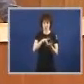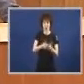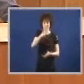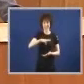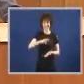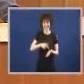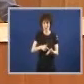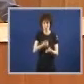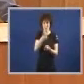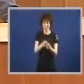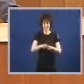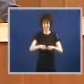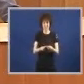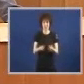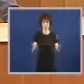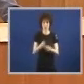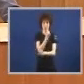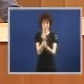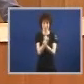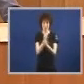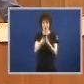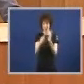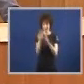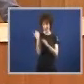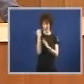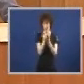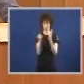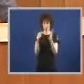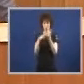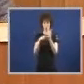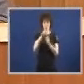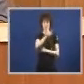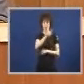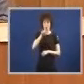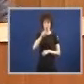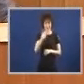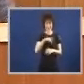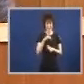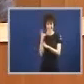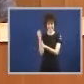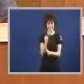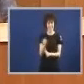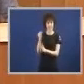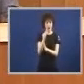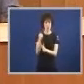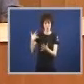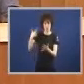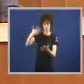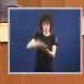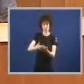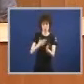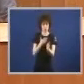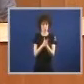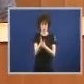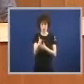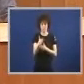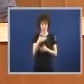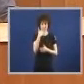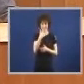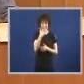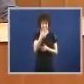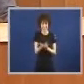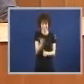de emprego. A Lei 2011 xa ten 6 anos de vixencia e, polo tanto, camiñamos casi cara